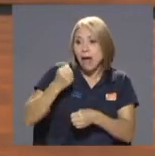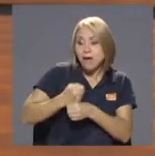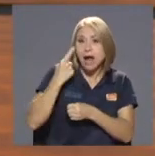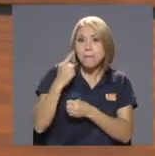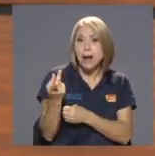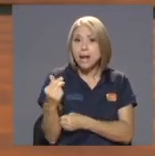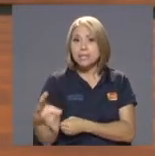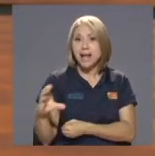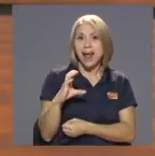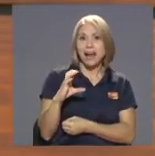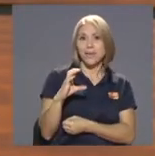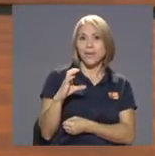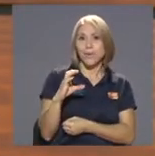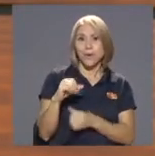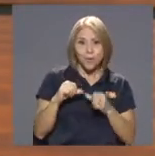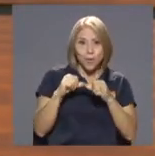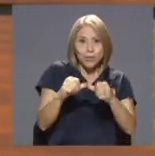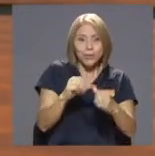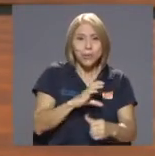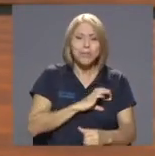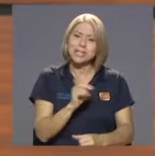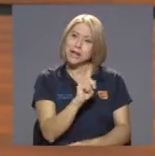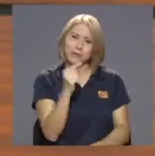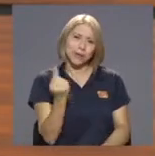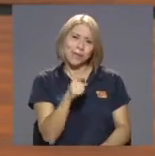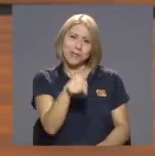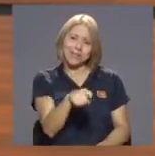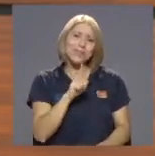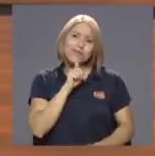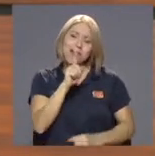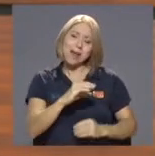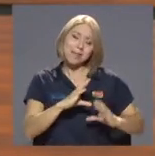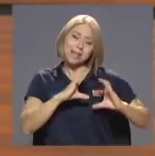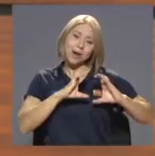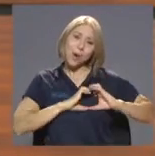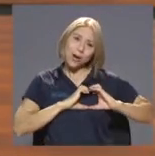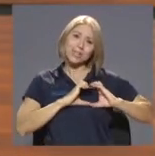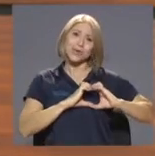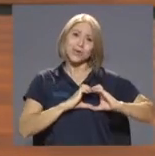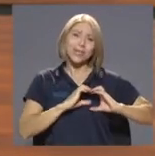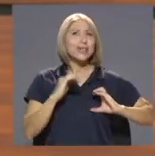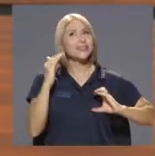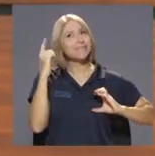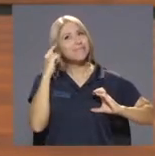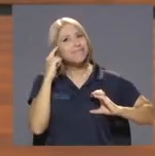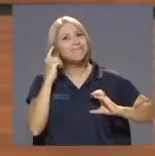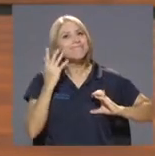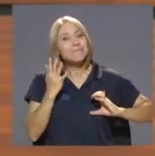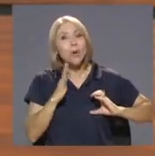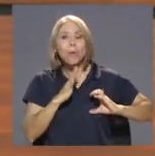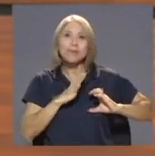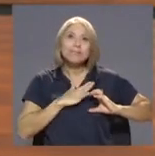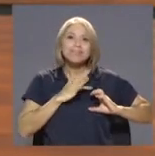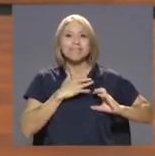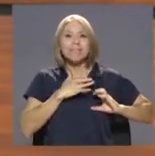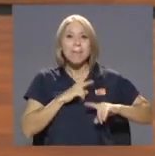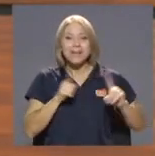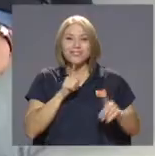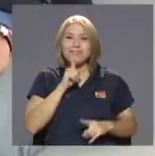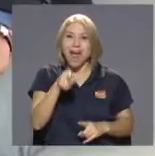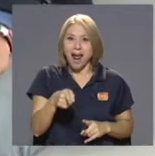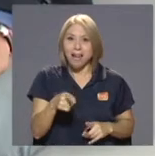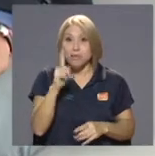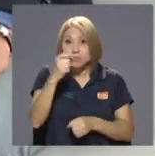le... que lo retiene. O sea, realmente hay un componente de corazón, yo sé que suena muy idílico, ¿verdad? Pero es real, en un trabajo en el que usted expone la